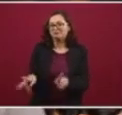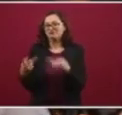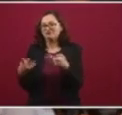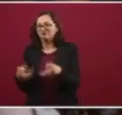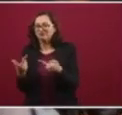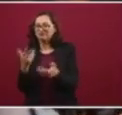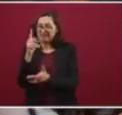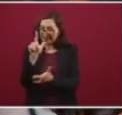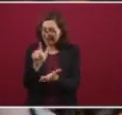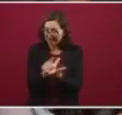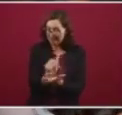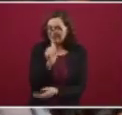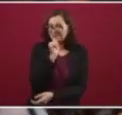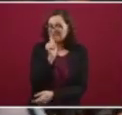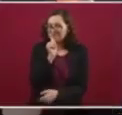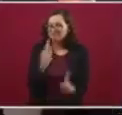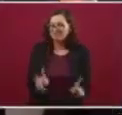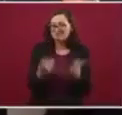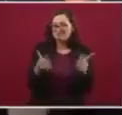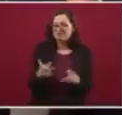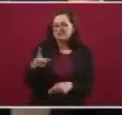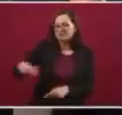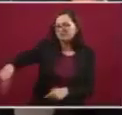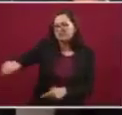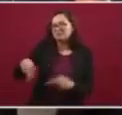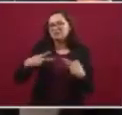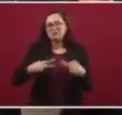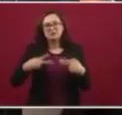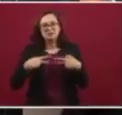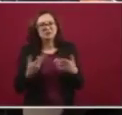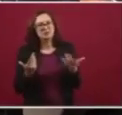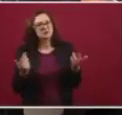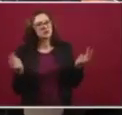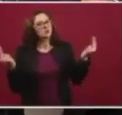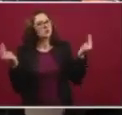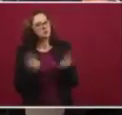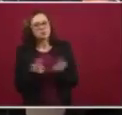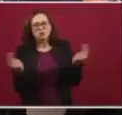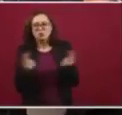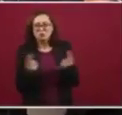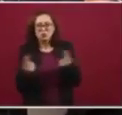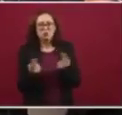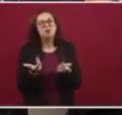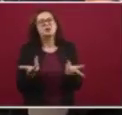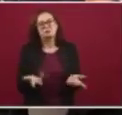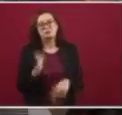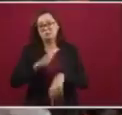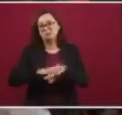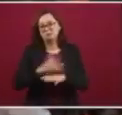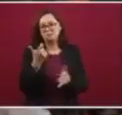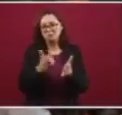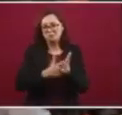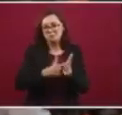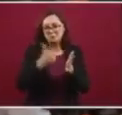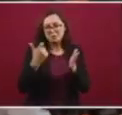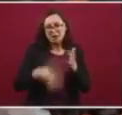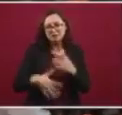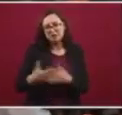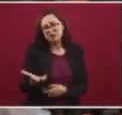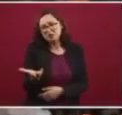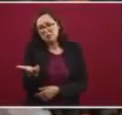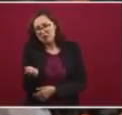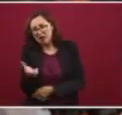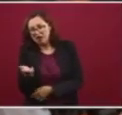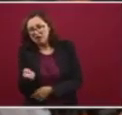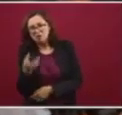y que desde entonces estos pacientes esperan un tratamiento accesible en precio, porque es bastante accesible, mucho más que